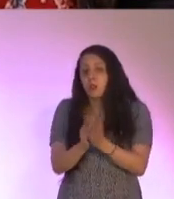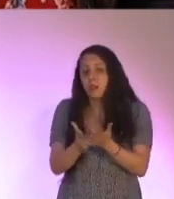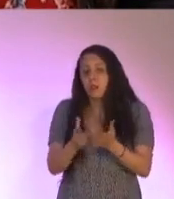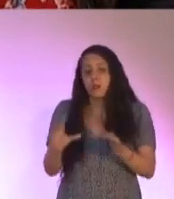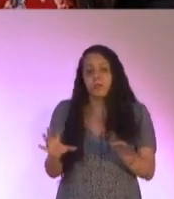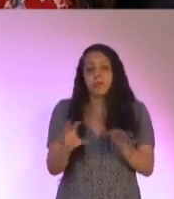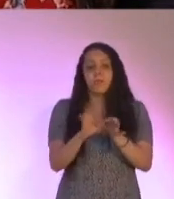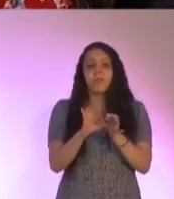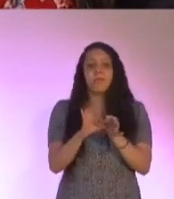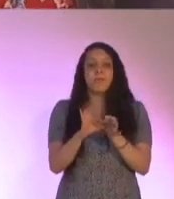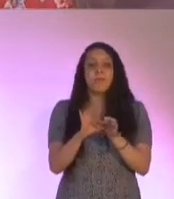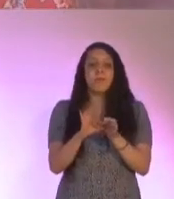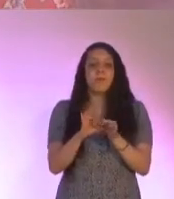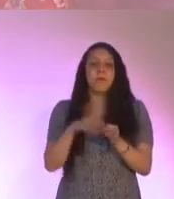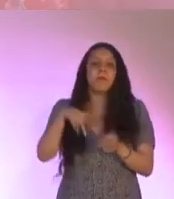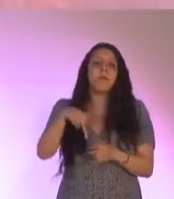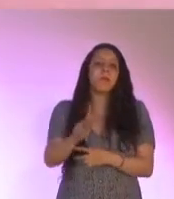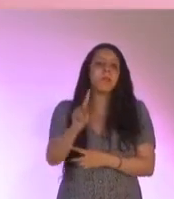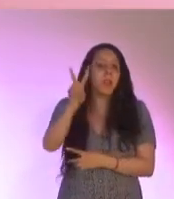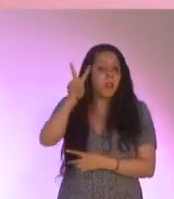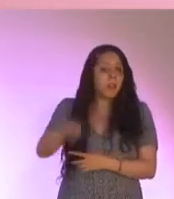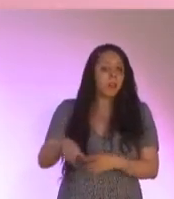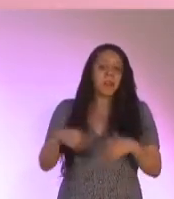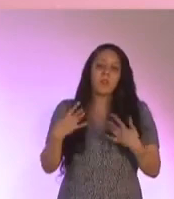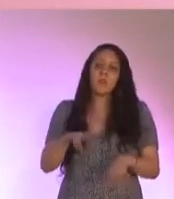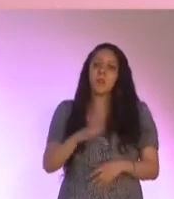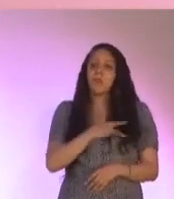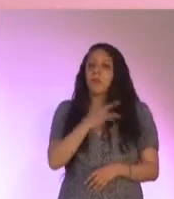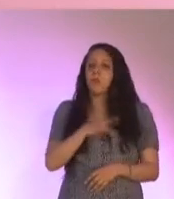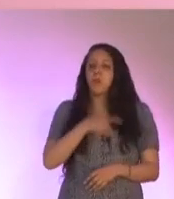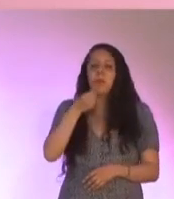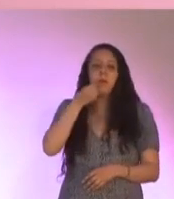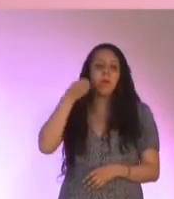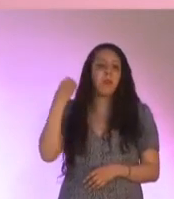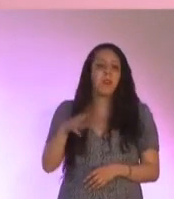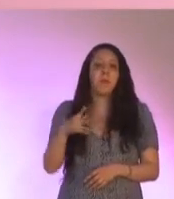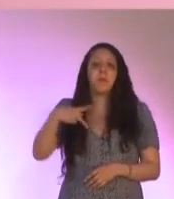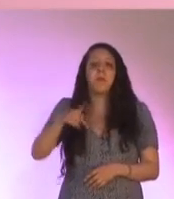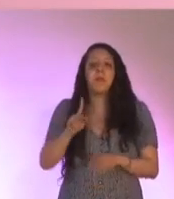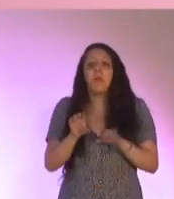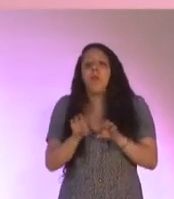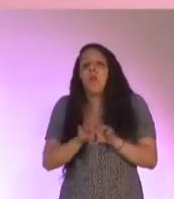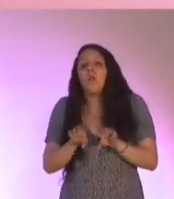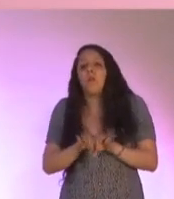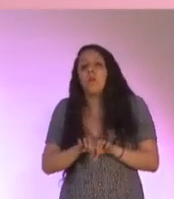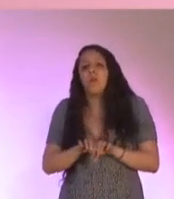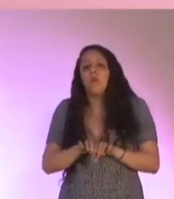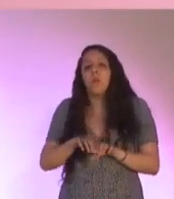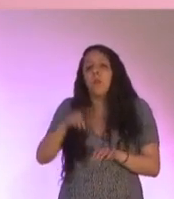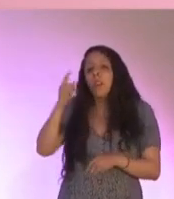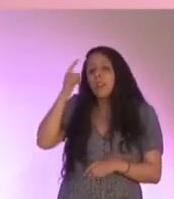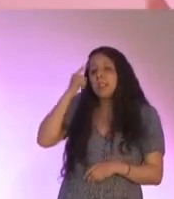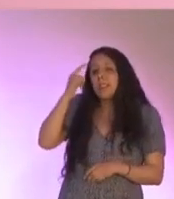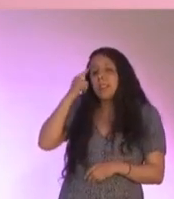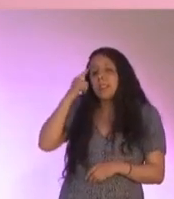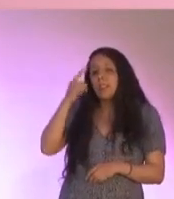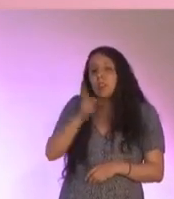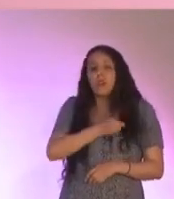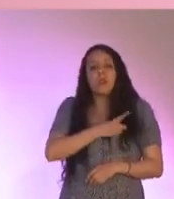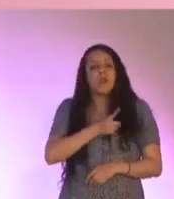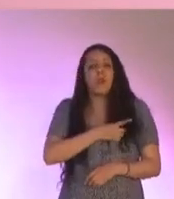y creo que es algo muy padre quitarnos de la cabeza que solamente el dinerito merece ser